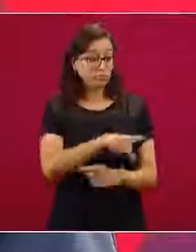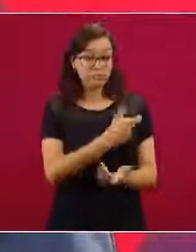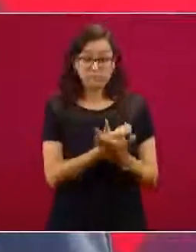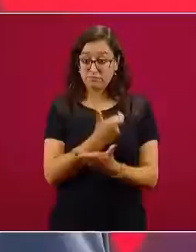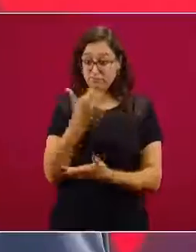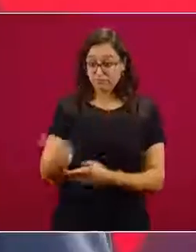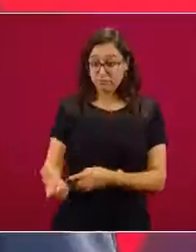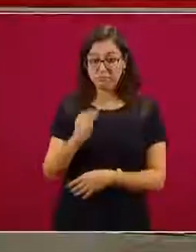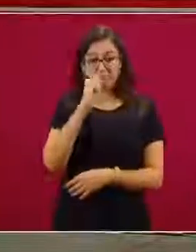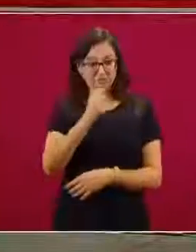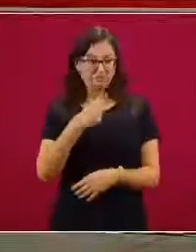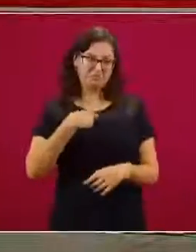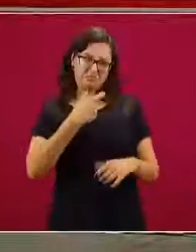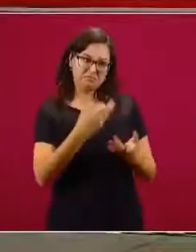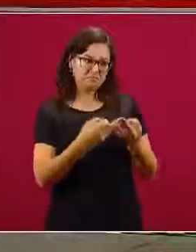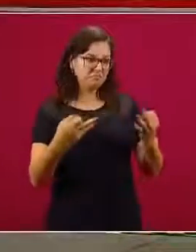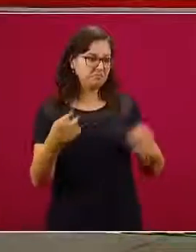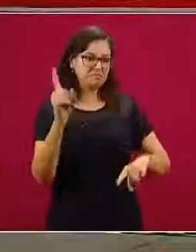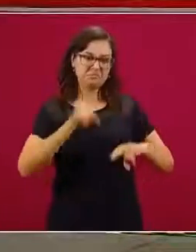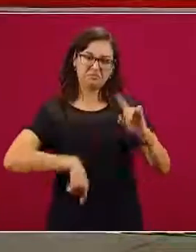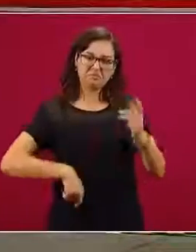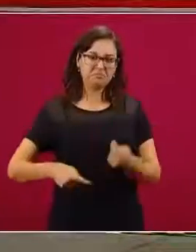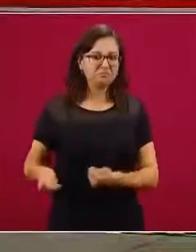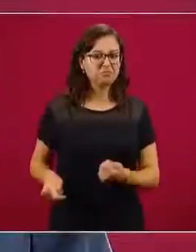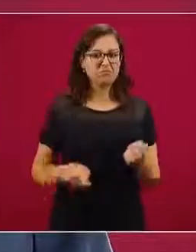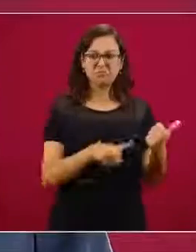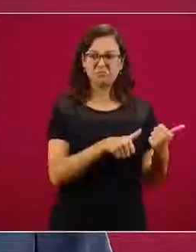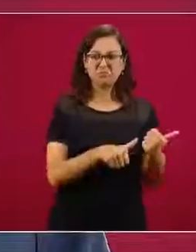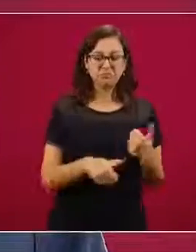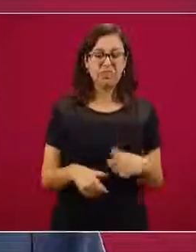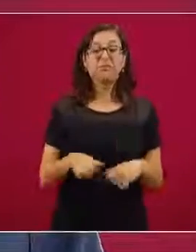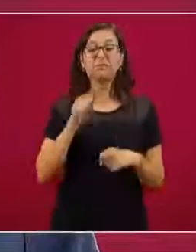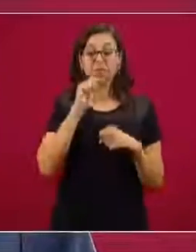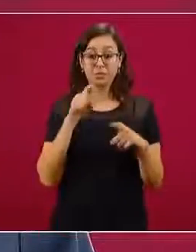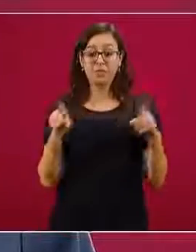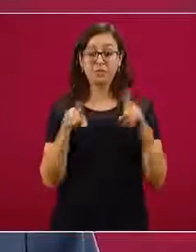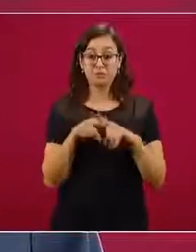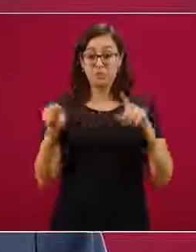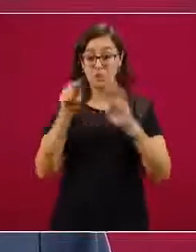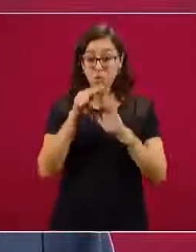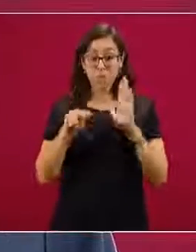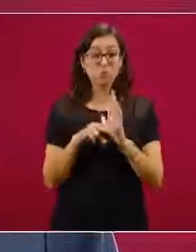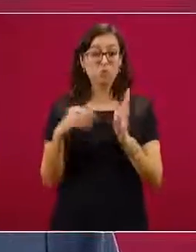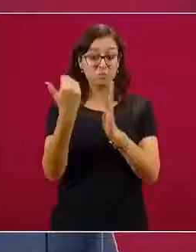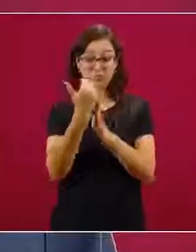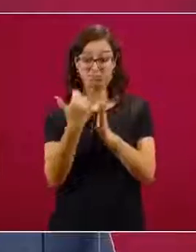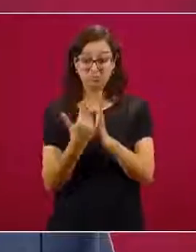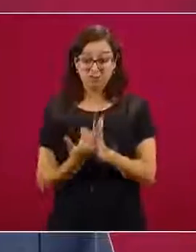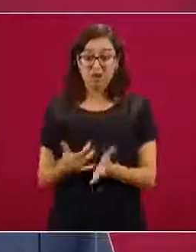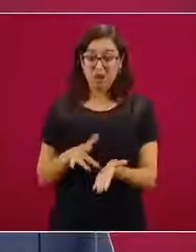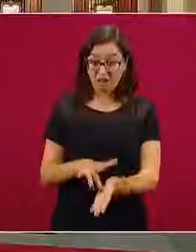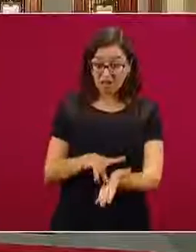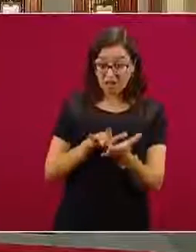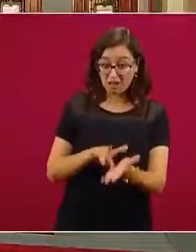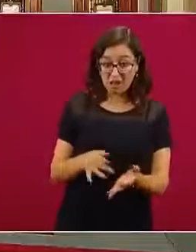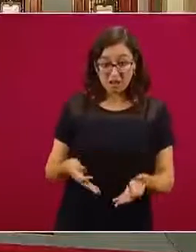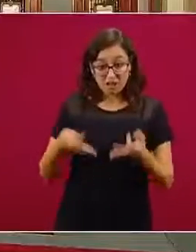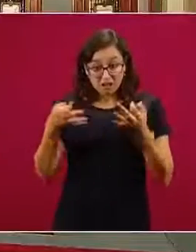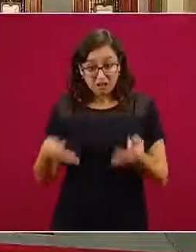van a expulsar. También tenemos una normatividad que no necesariamente apoya para